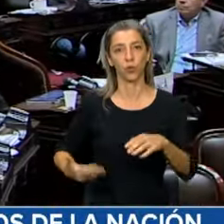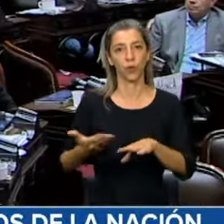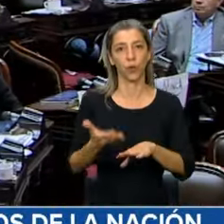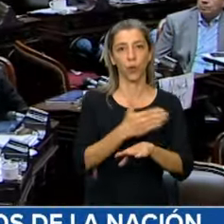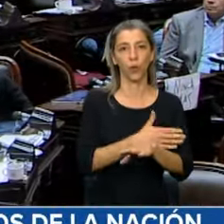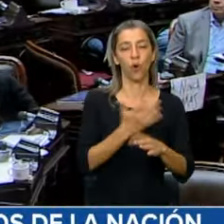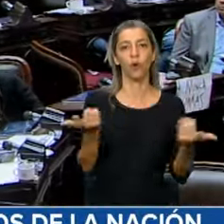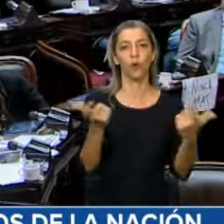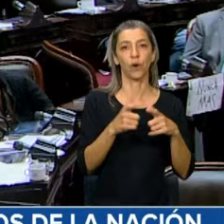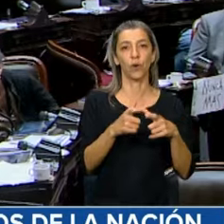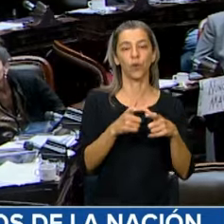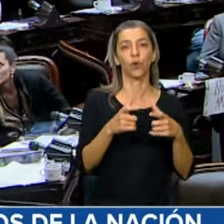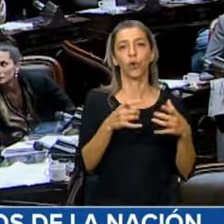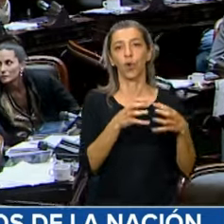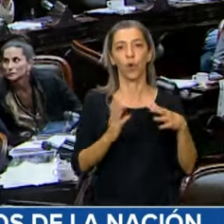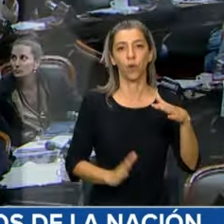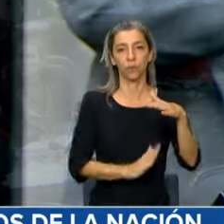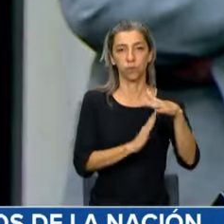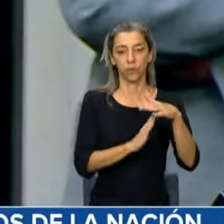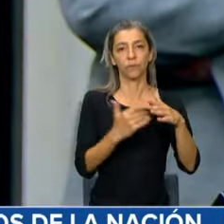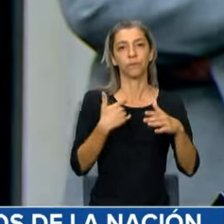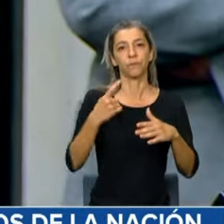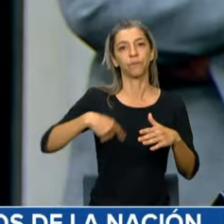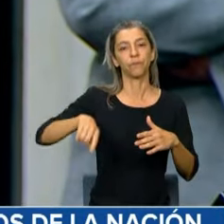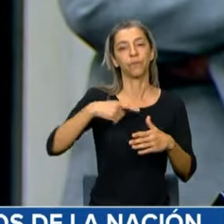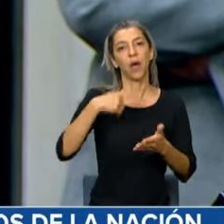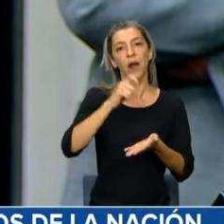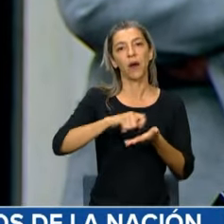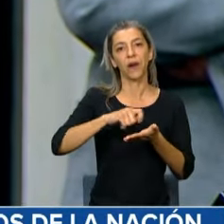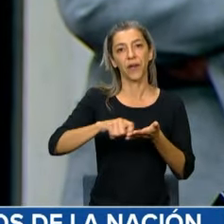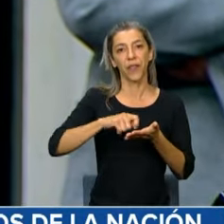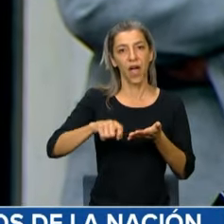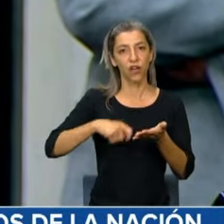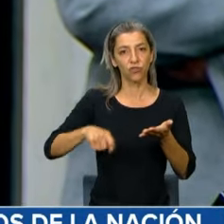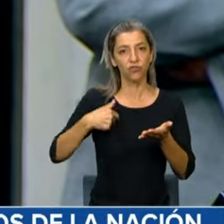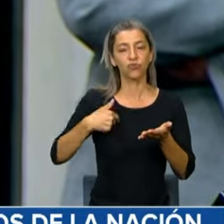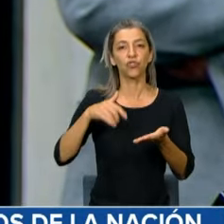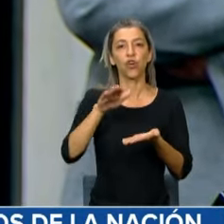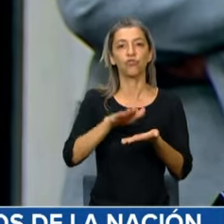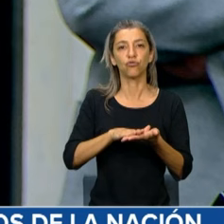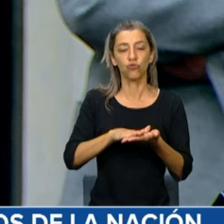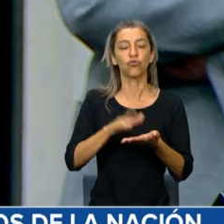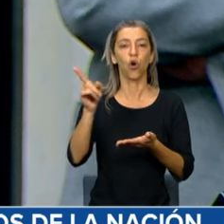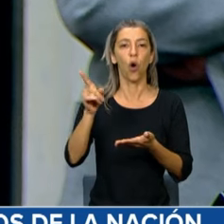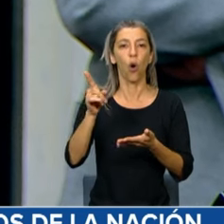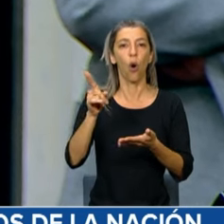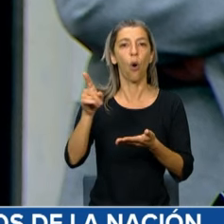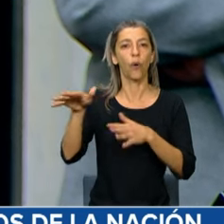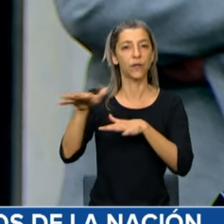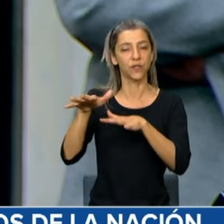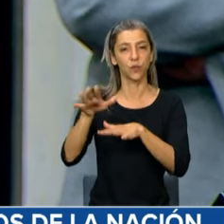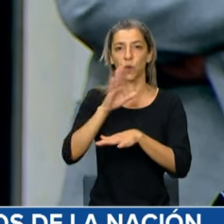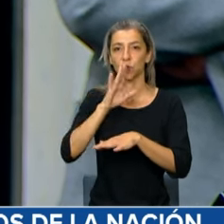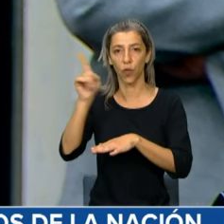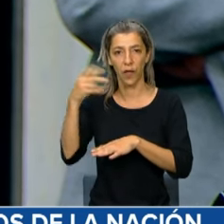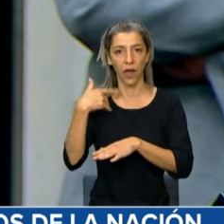acordó redactar una declaración En referencia a los hechos que anteceden que acontecen en Israel se va a